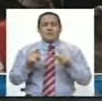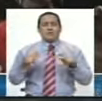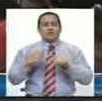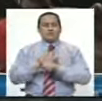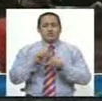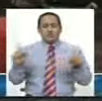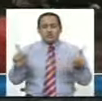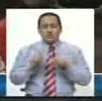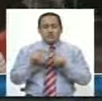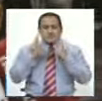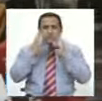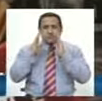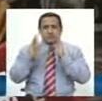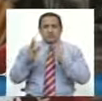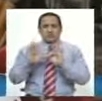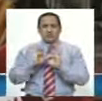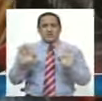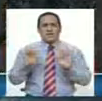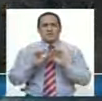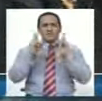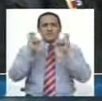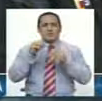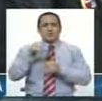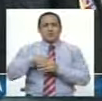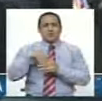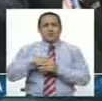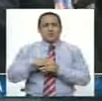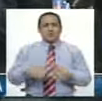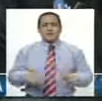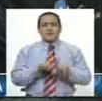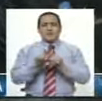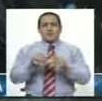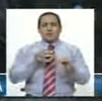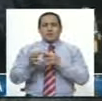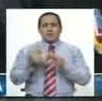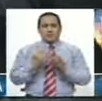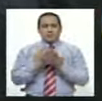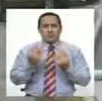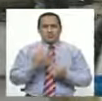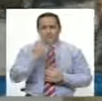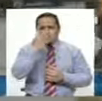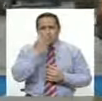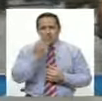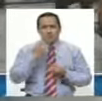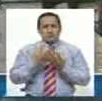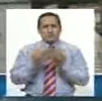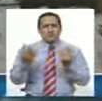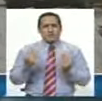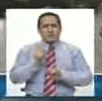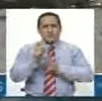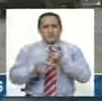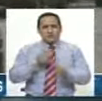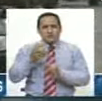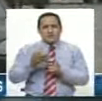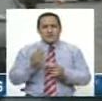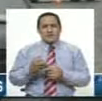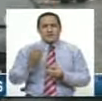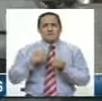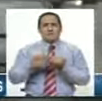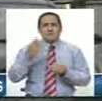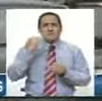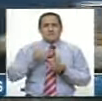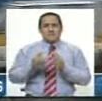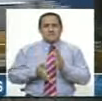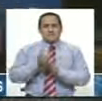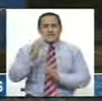no nos fijemos, eso no es un tema electoral. Dijo que las molestias ocasionadas a las miles de personas que viajan habitualmente